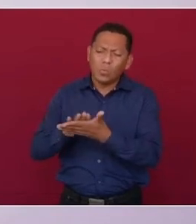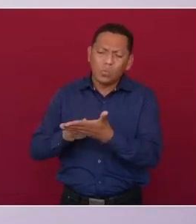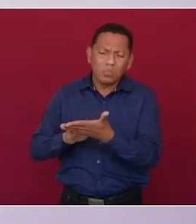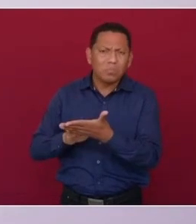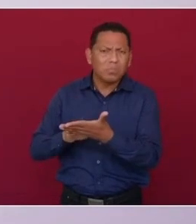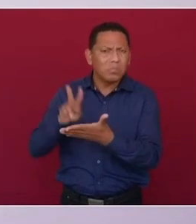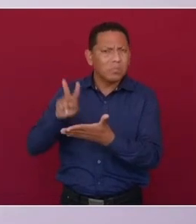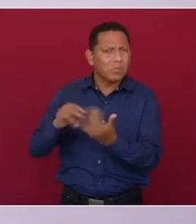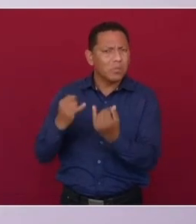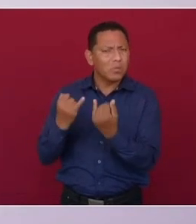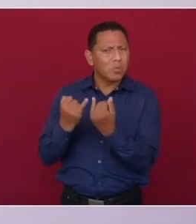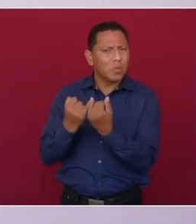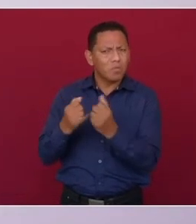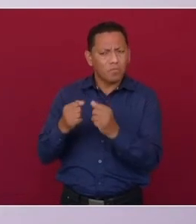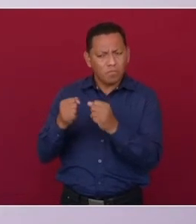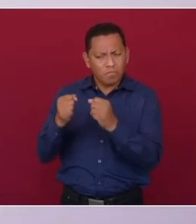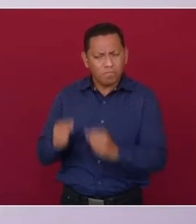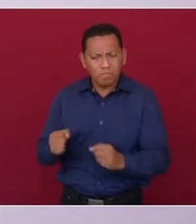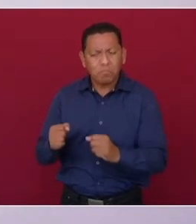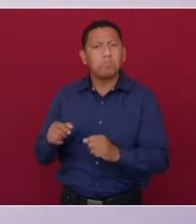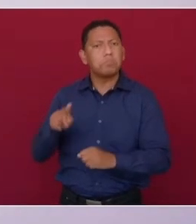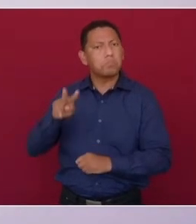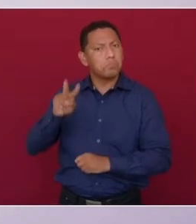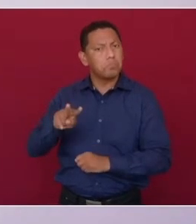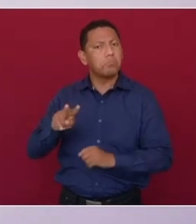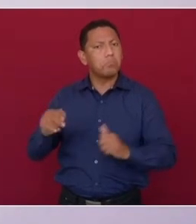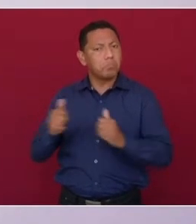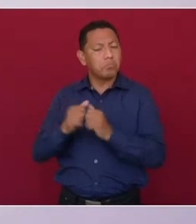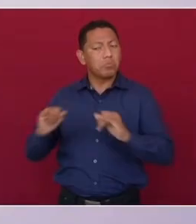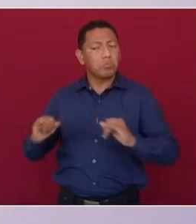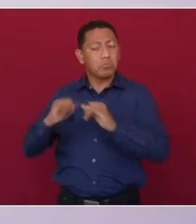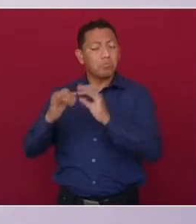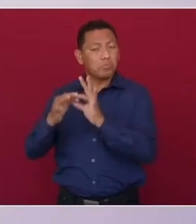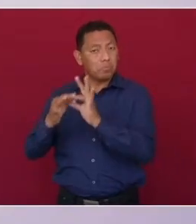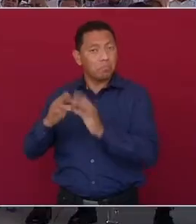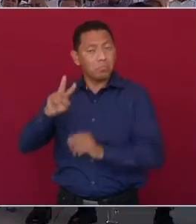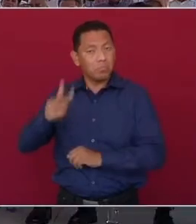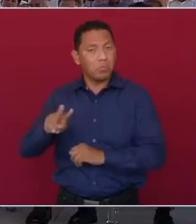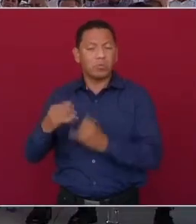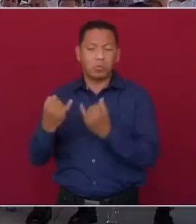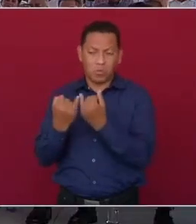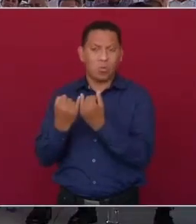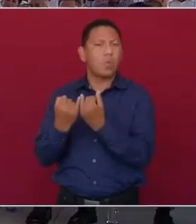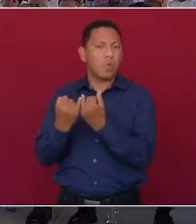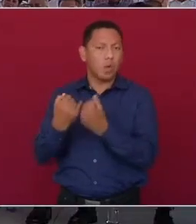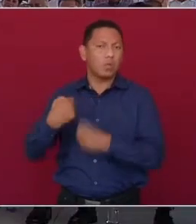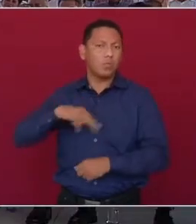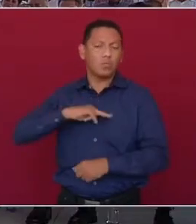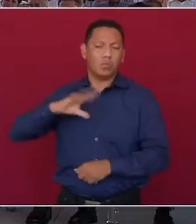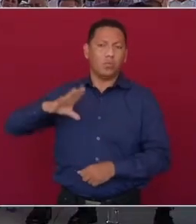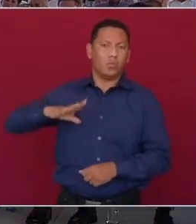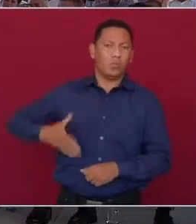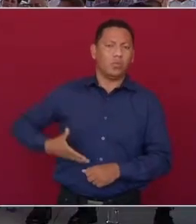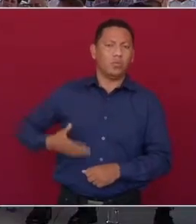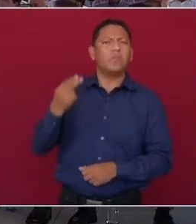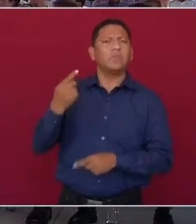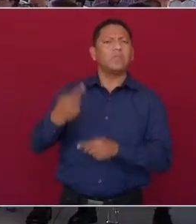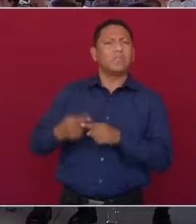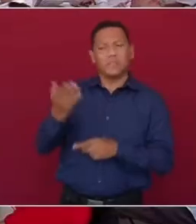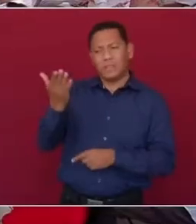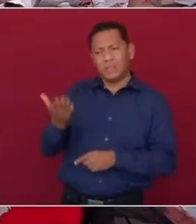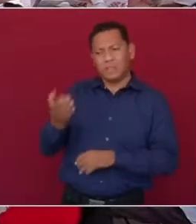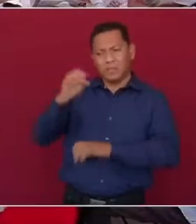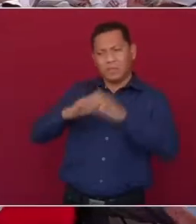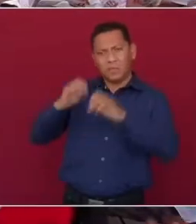y más institucional de México, que es también nuestro orgullo, Carlos Slim, que nos